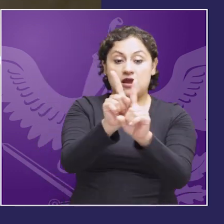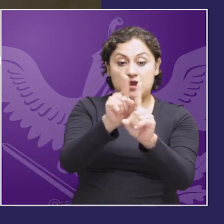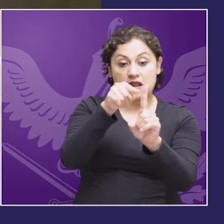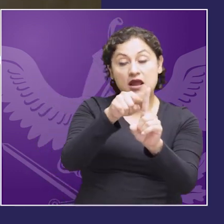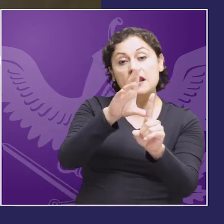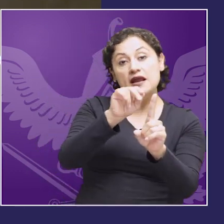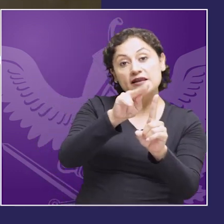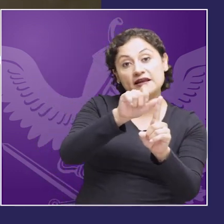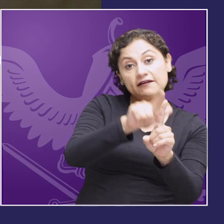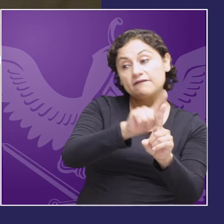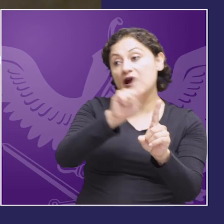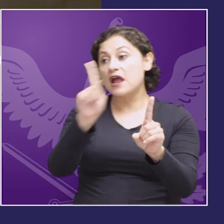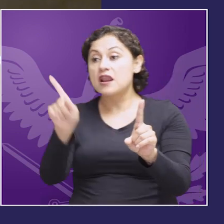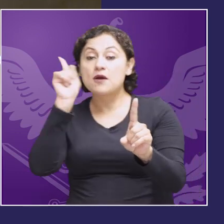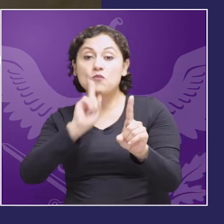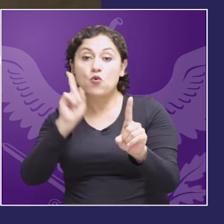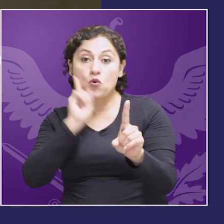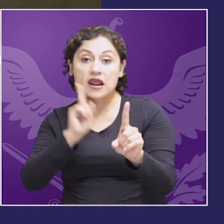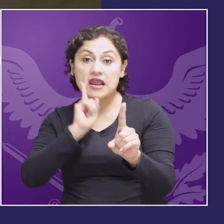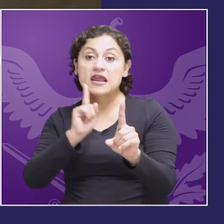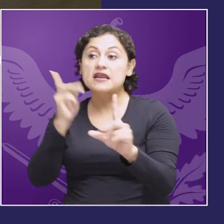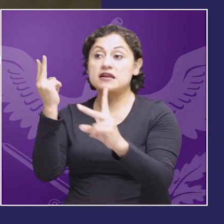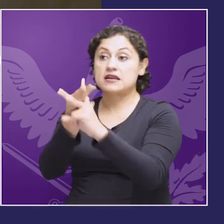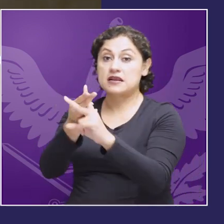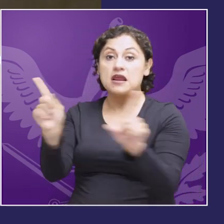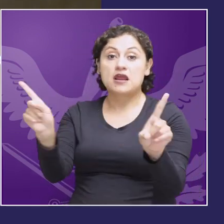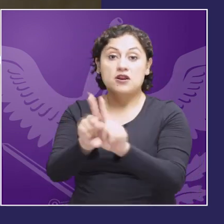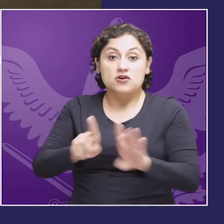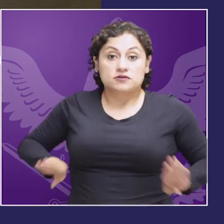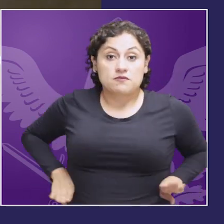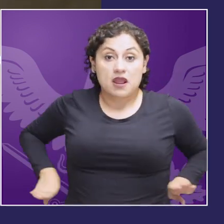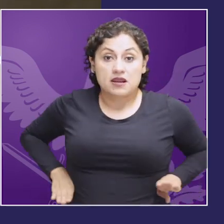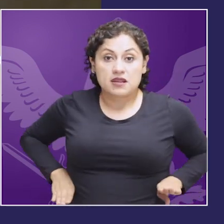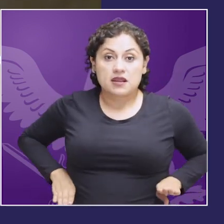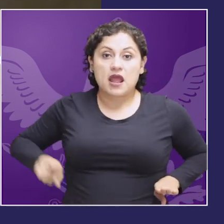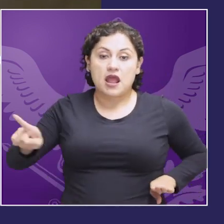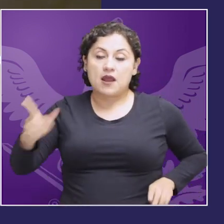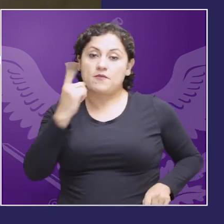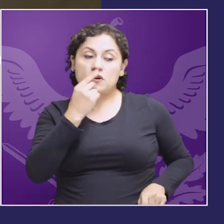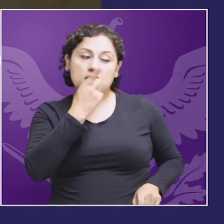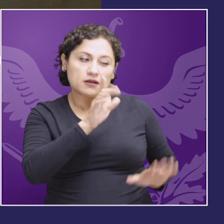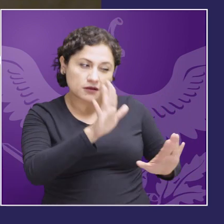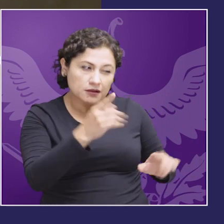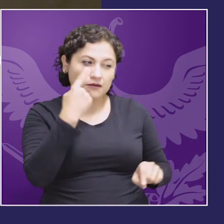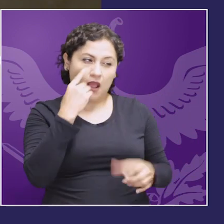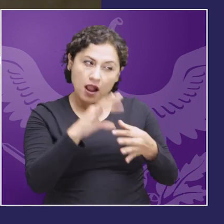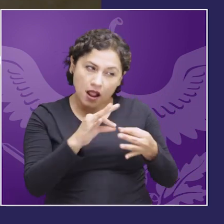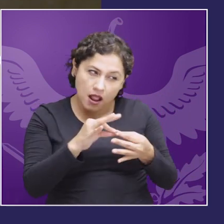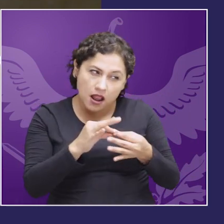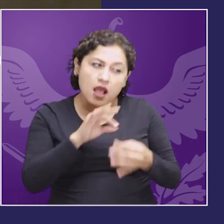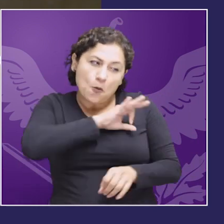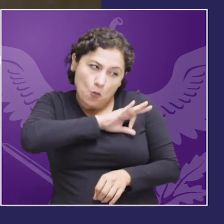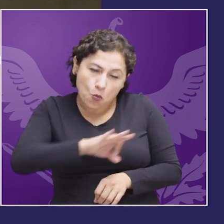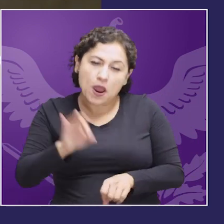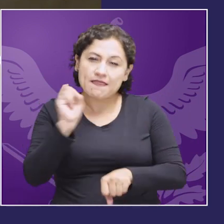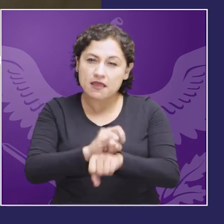declarar que había una relación sentimental entre Reina y el caníbal, y esto era, le decían, para acreditar el